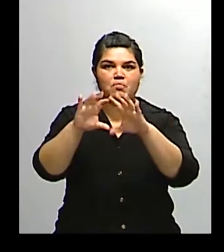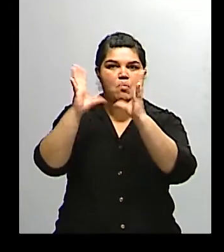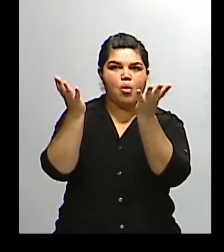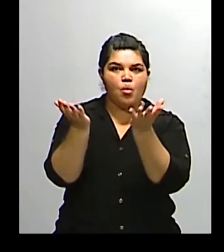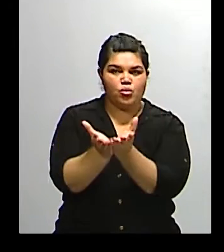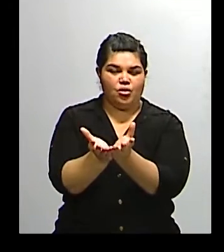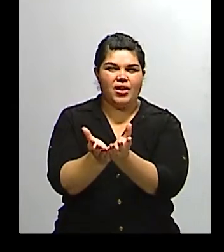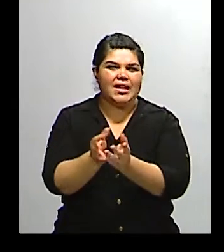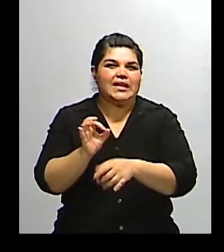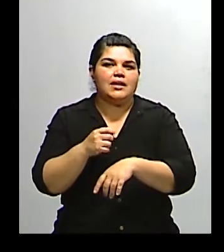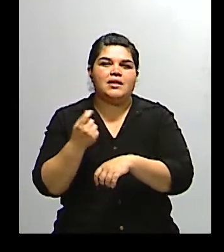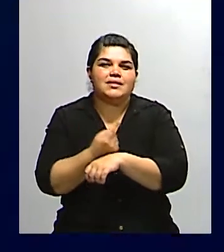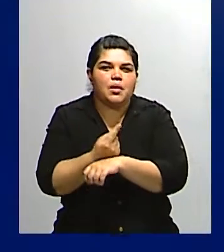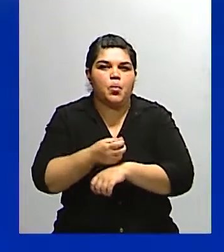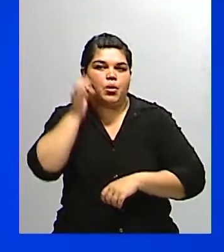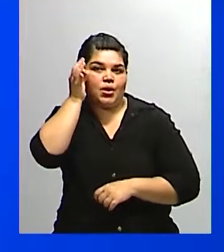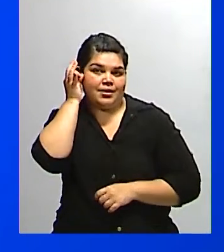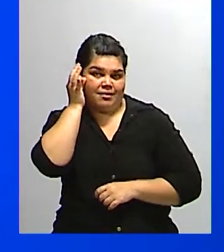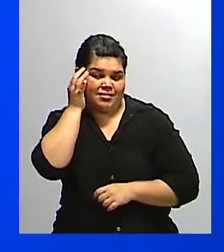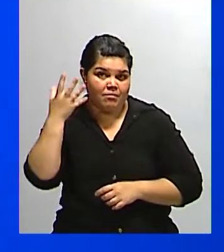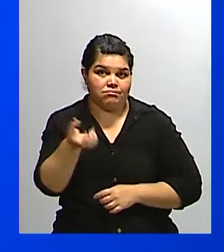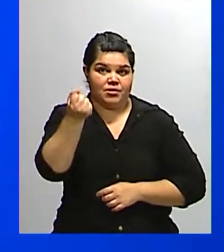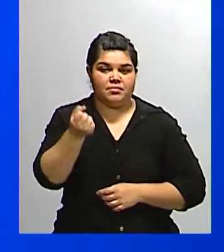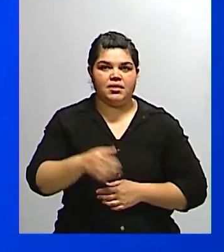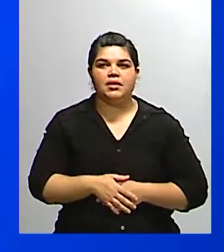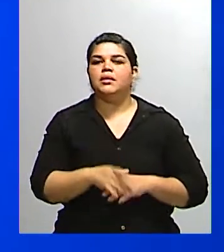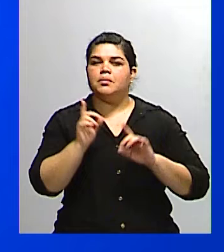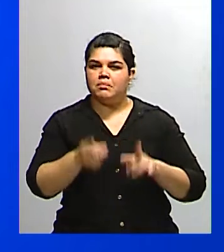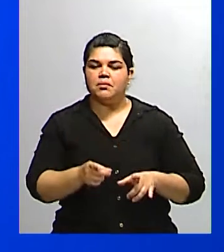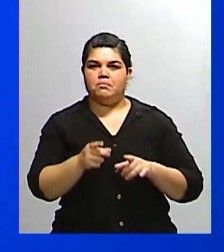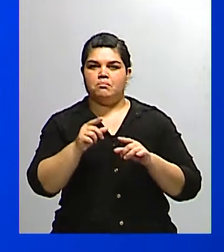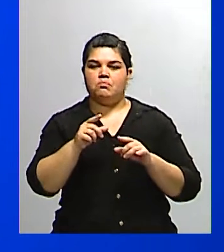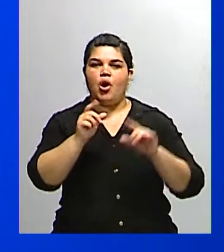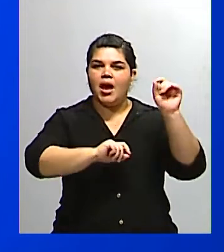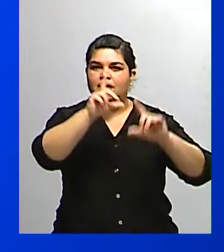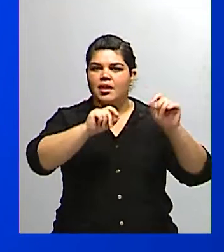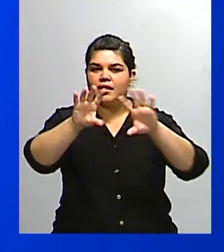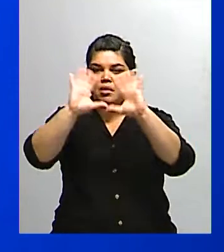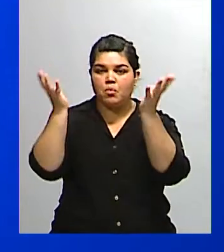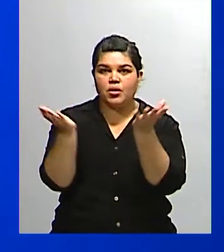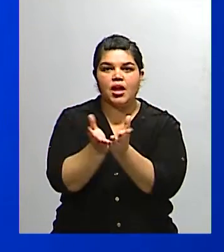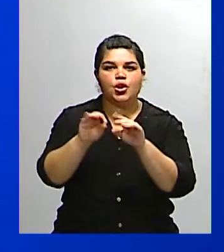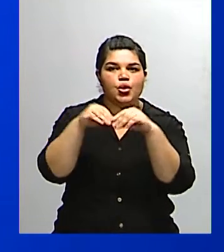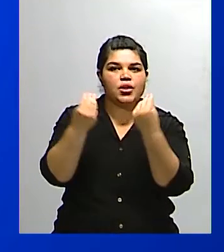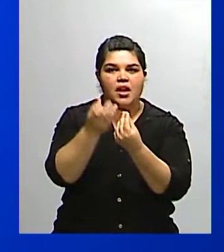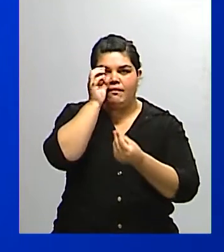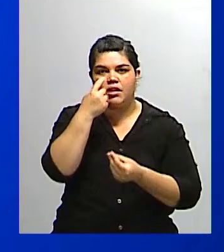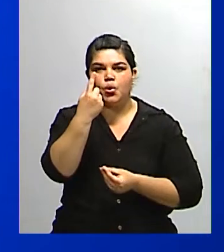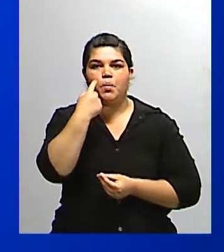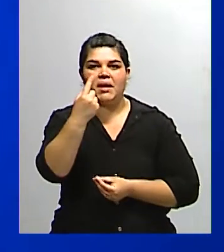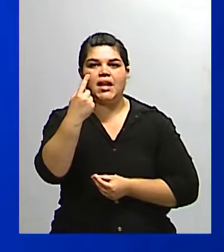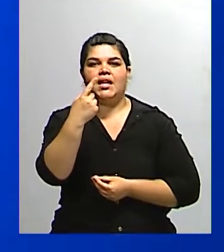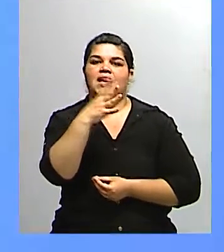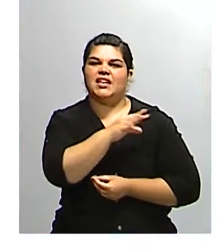En nuestro país, la incidencia del cáncer de mama sigue las estadísticas mundiales. Se detectan alrededor de 21.500 casos